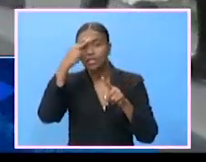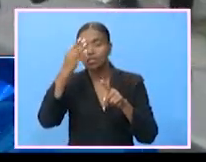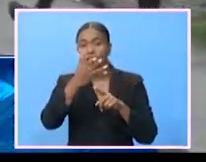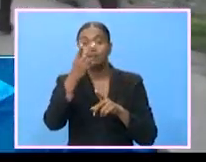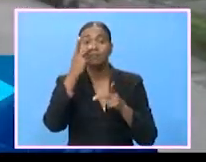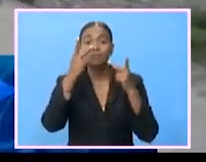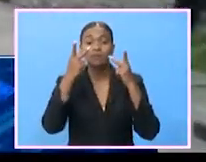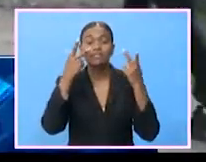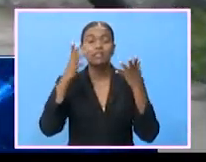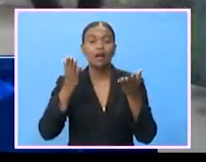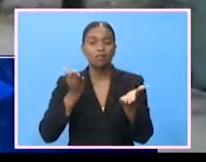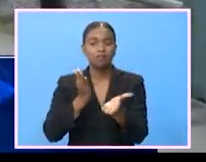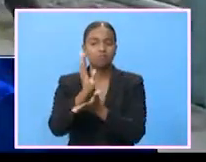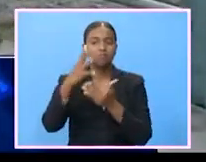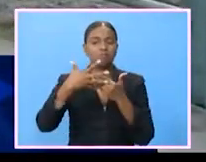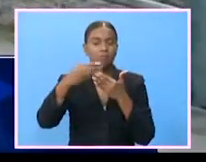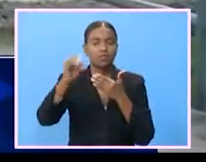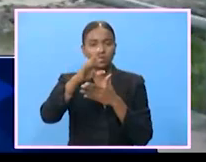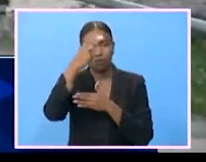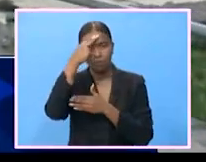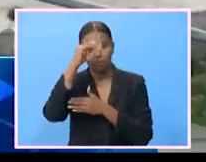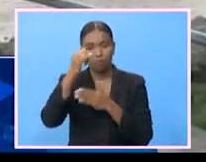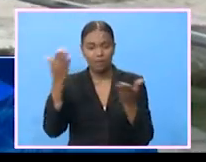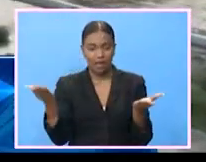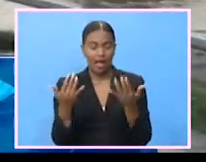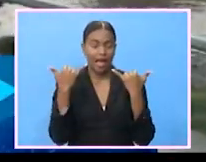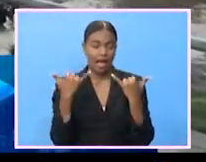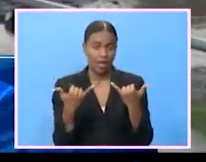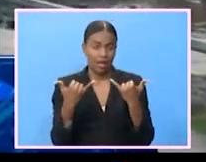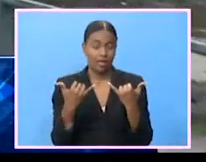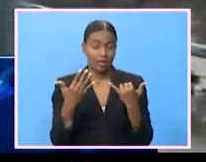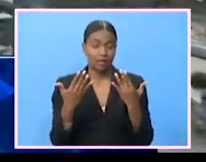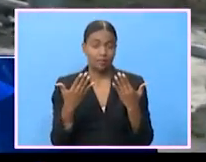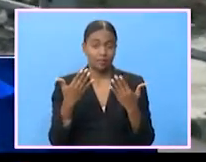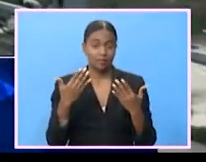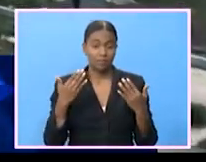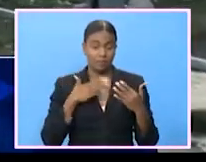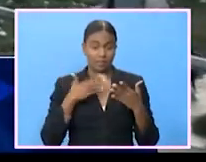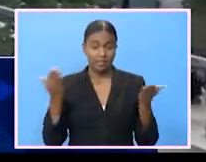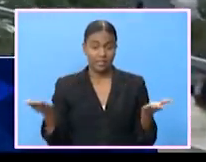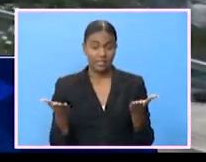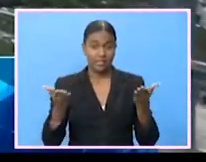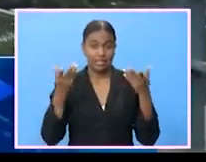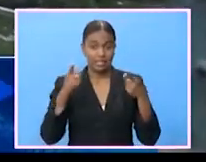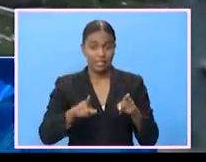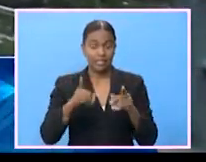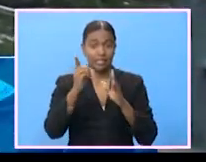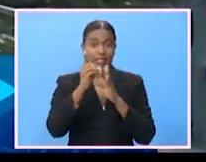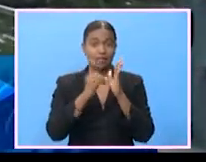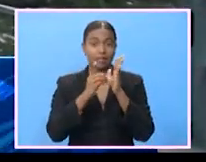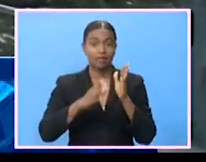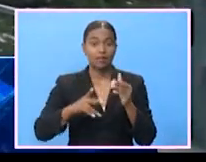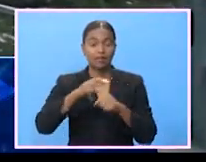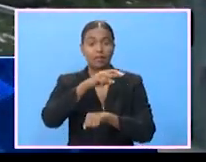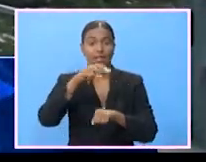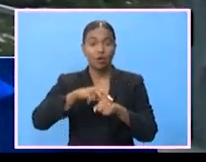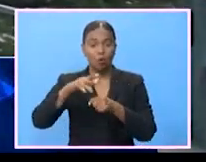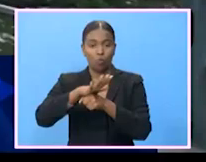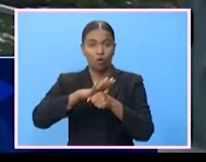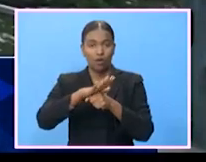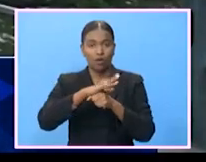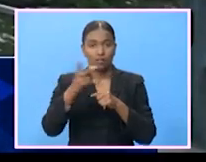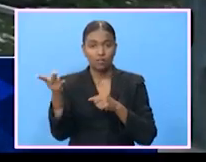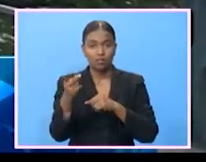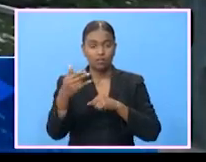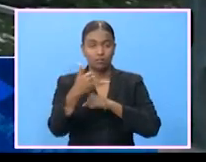ver, pues ya cruzan hacia su país en este mismo momento. Han estado desarrollando acá en Dajabón, en la parte limítrofe entre